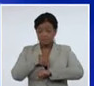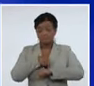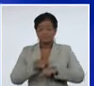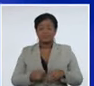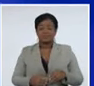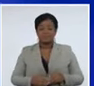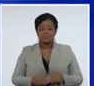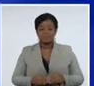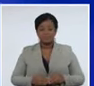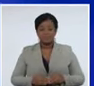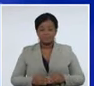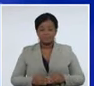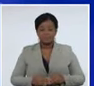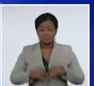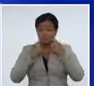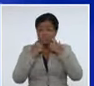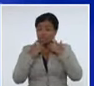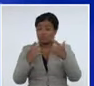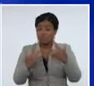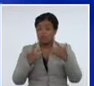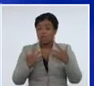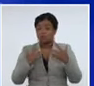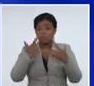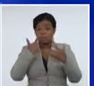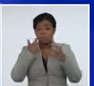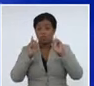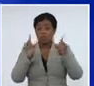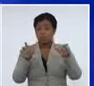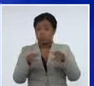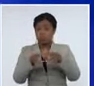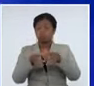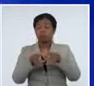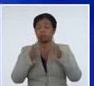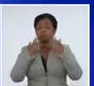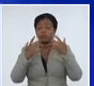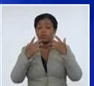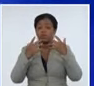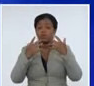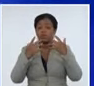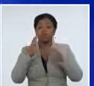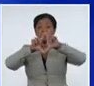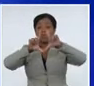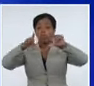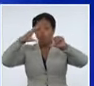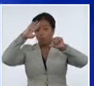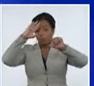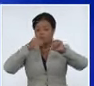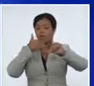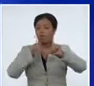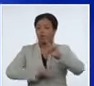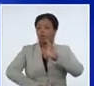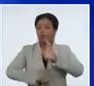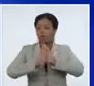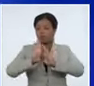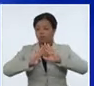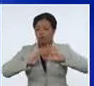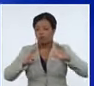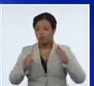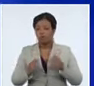muy importantes debates, decisivos para el futuro de nuestro país, para todo lo que